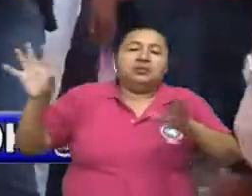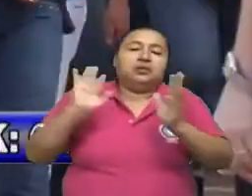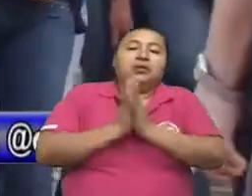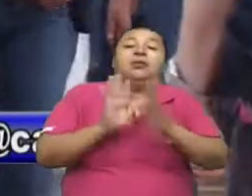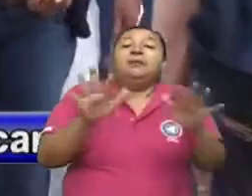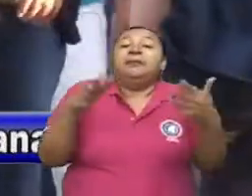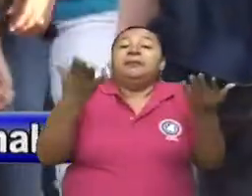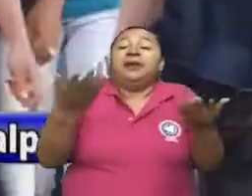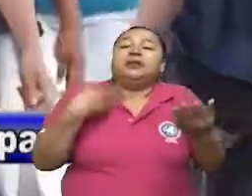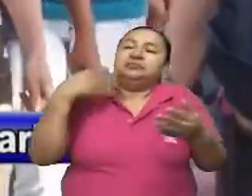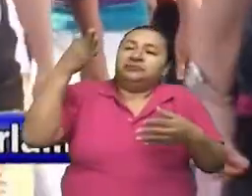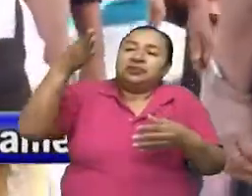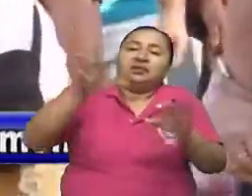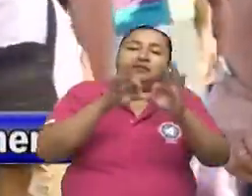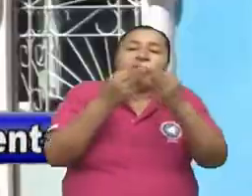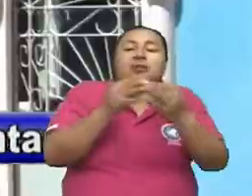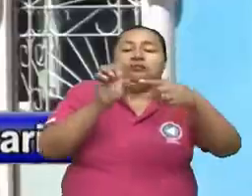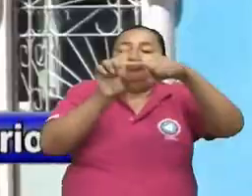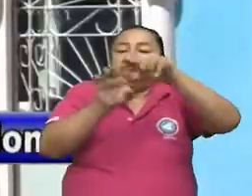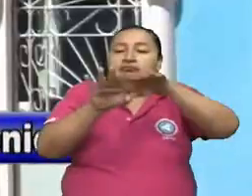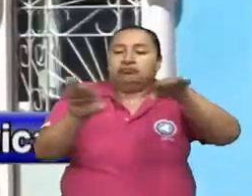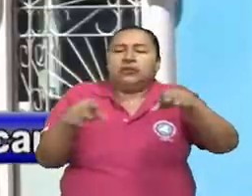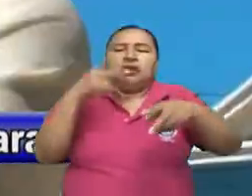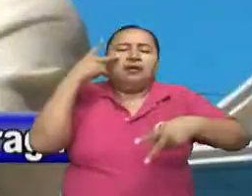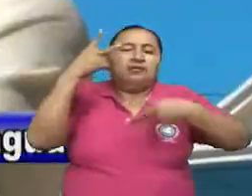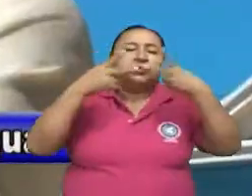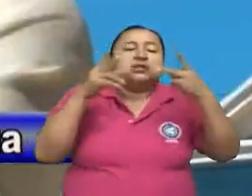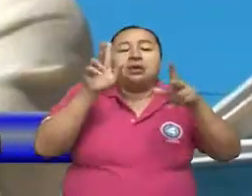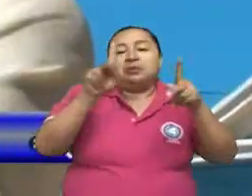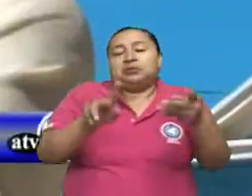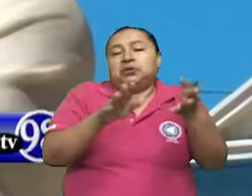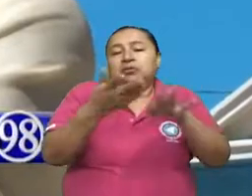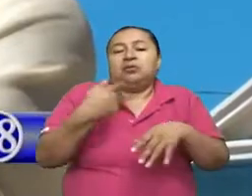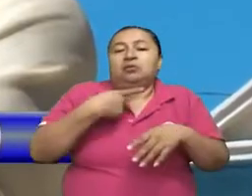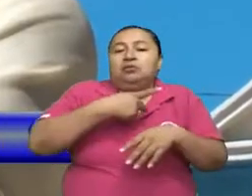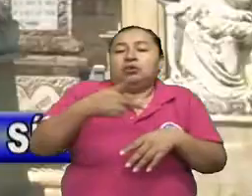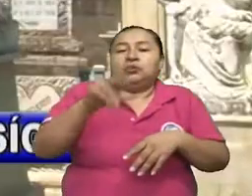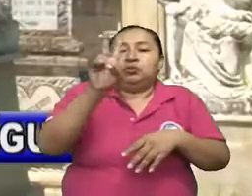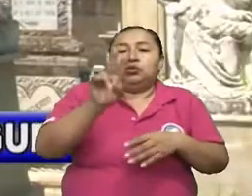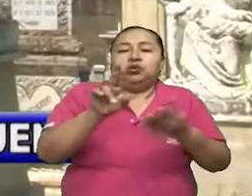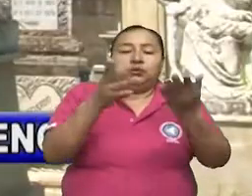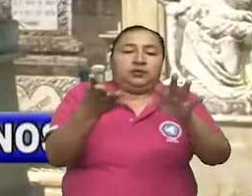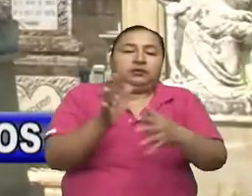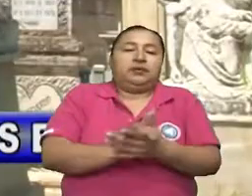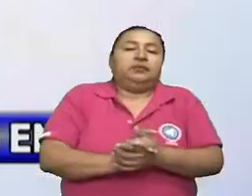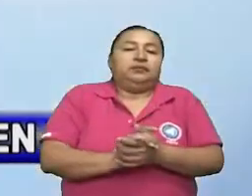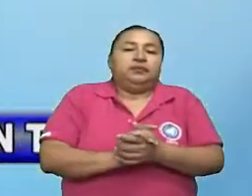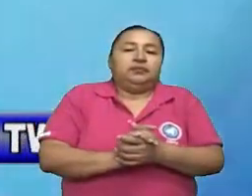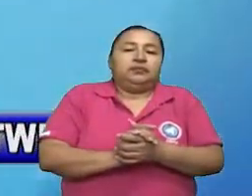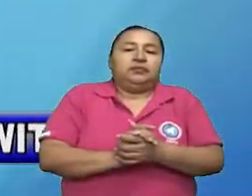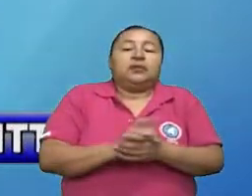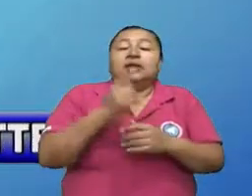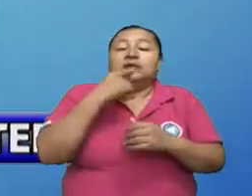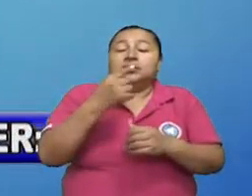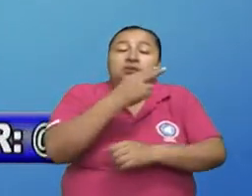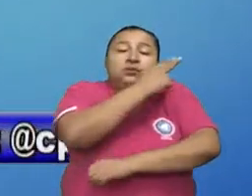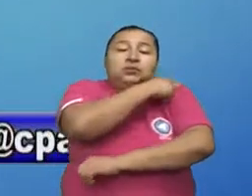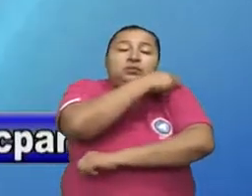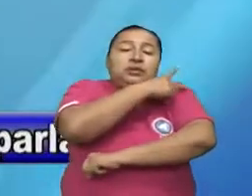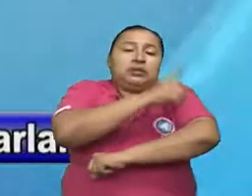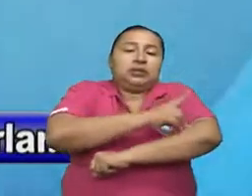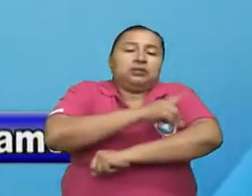para acudir en familia a los cementerios a visitar sus deudos el próximo 2 de noviembre. Nuestro comandante